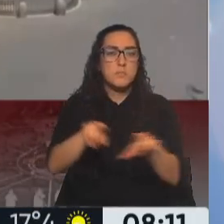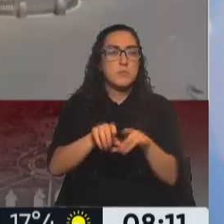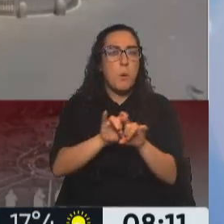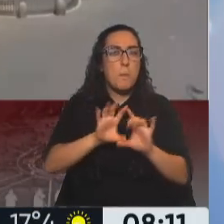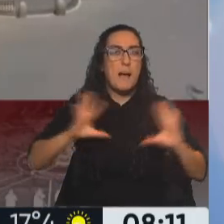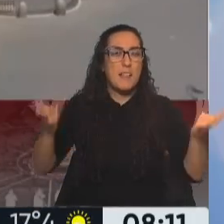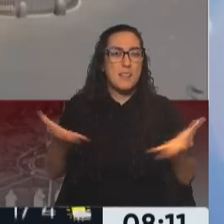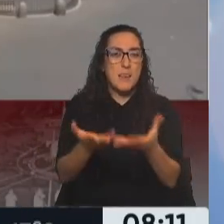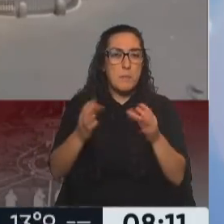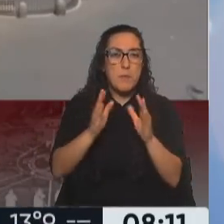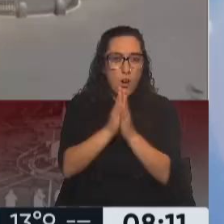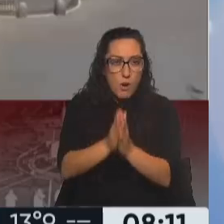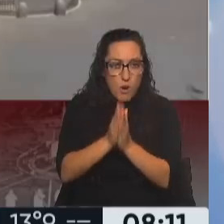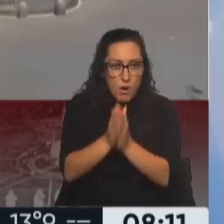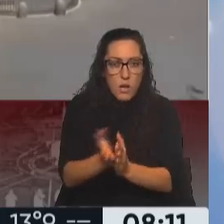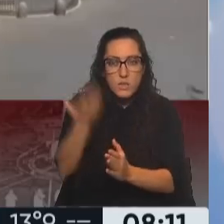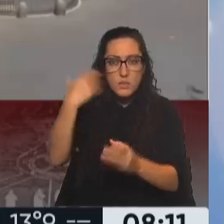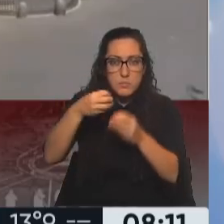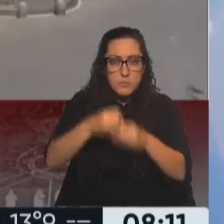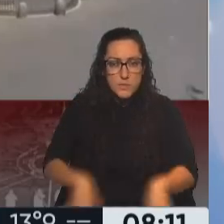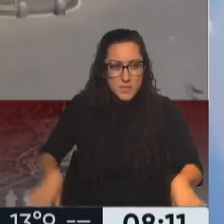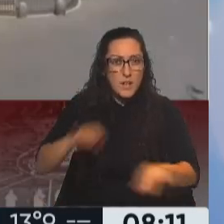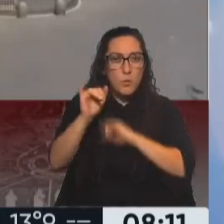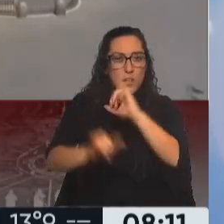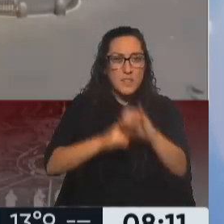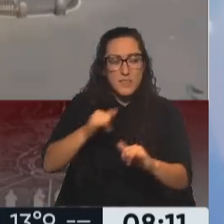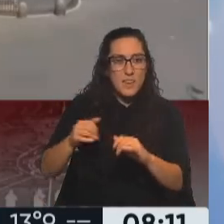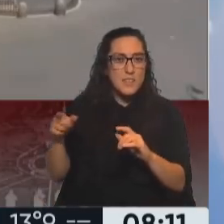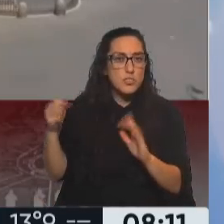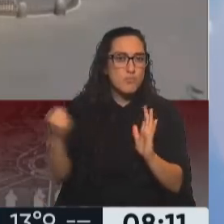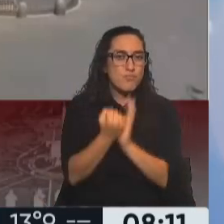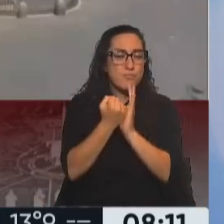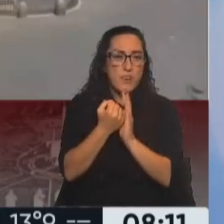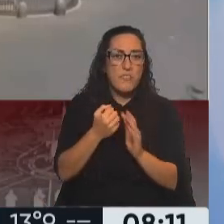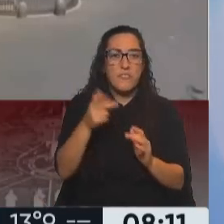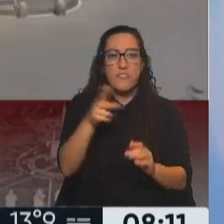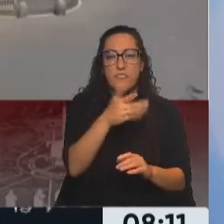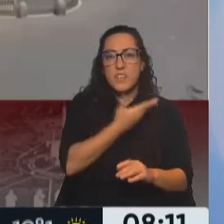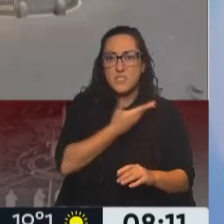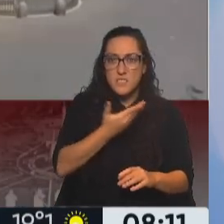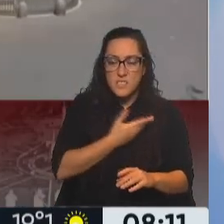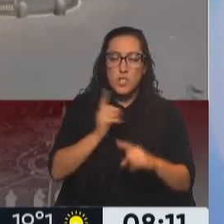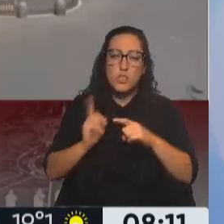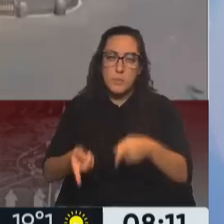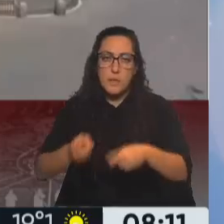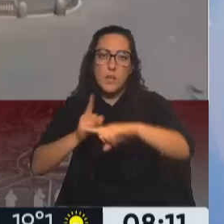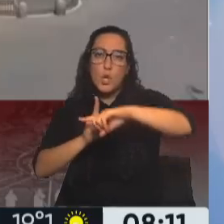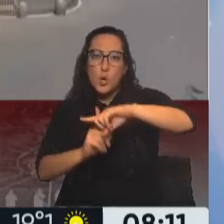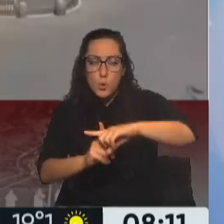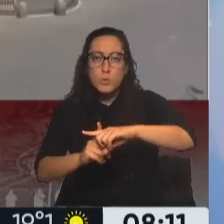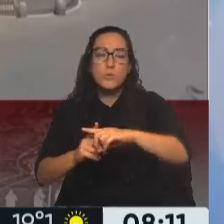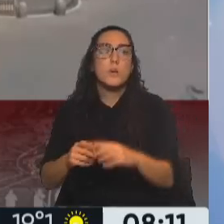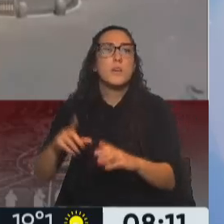lo recordábamos al comenzar la transmisión, era el icono que acompañó a Francisco y una cruz también, pero digamos, la imagen